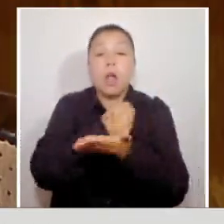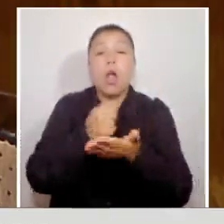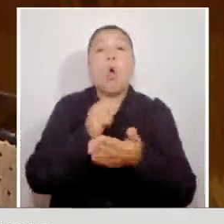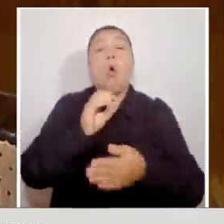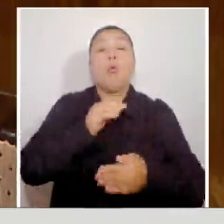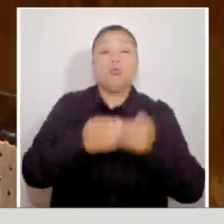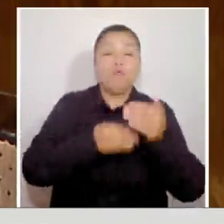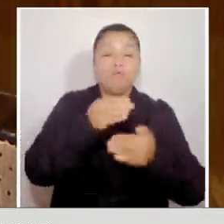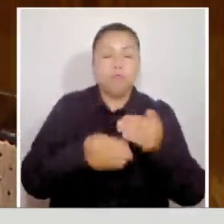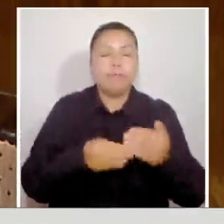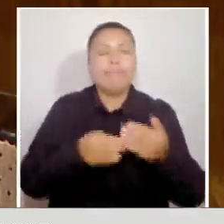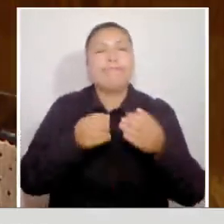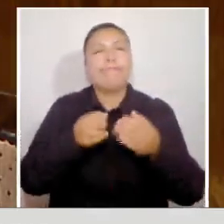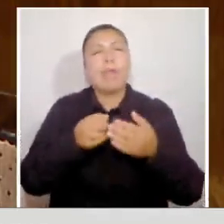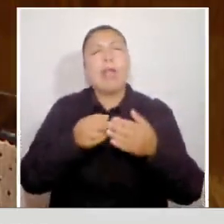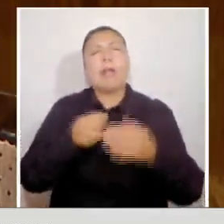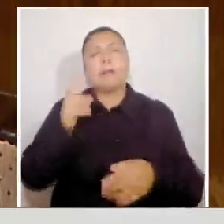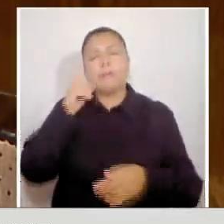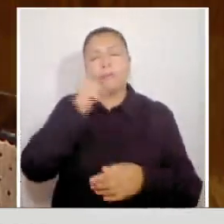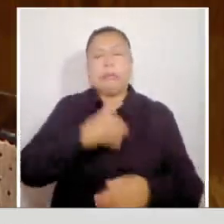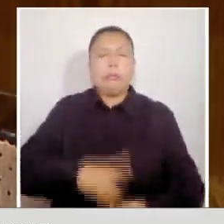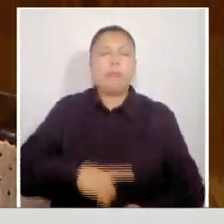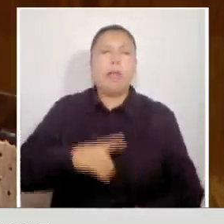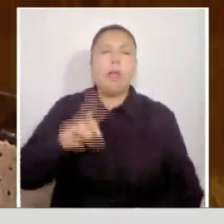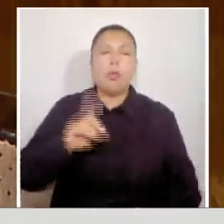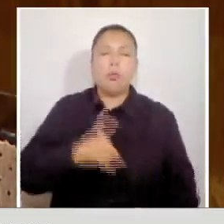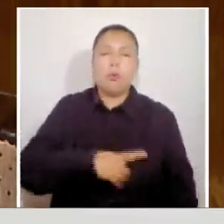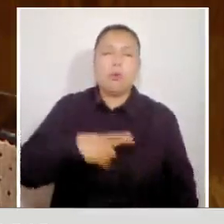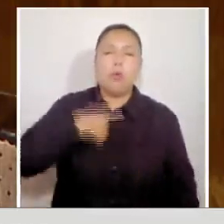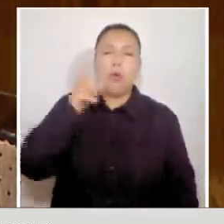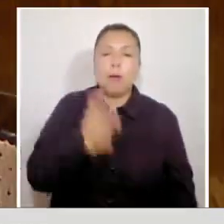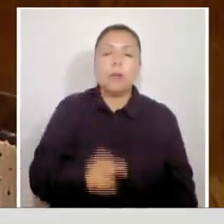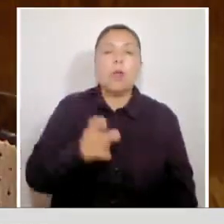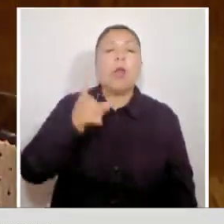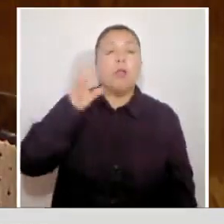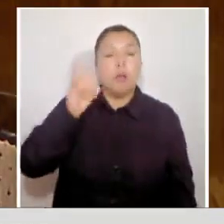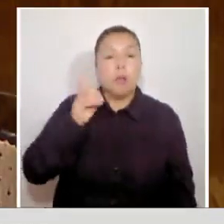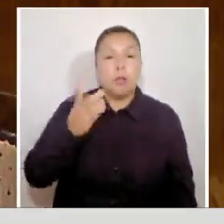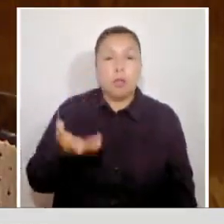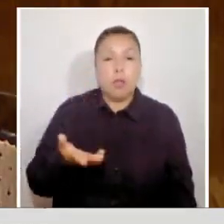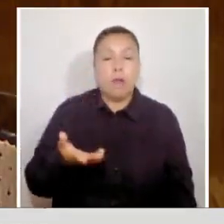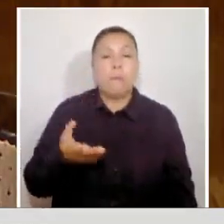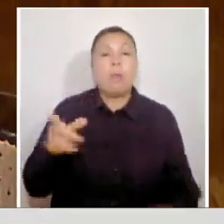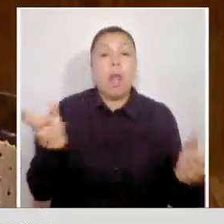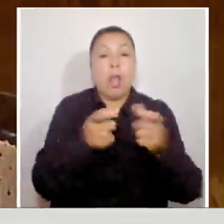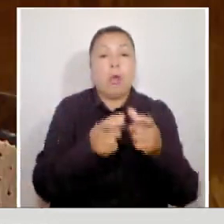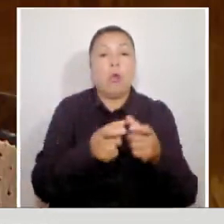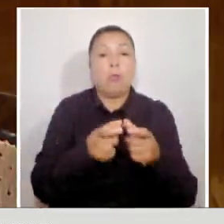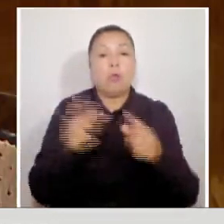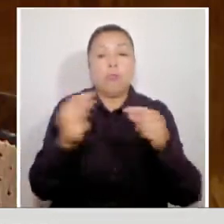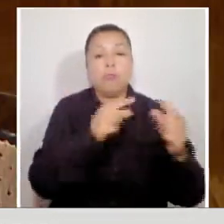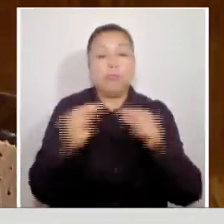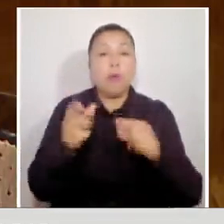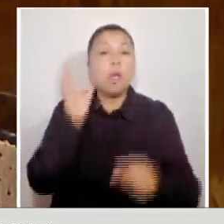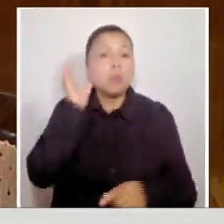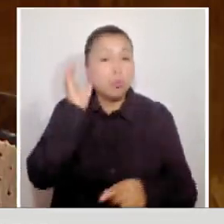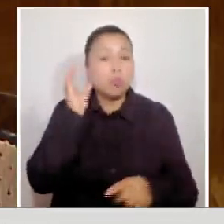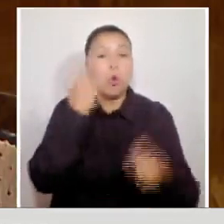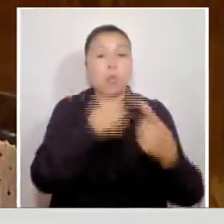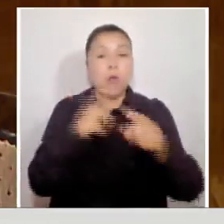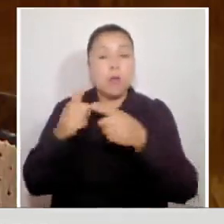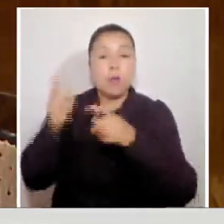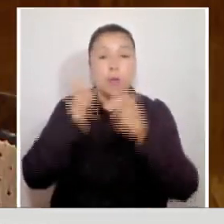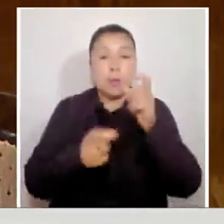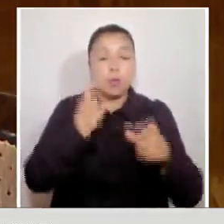pudiese menoscabar la dignidad de las personas con discapacidad la comisión en su debate en general escuchó diversas personas Incluyendo a